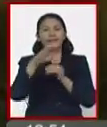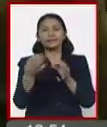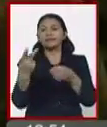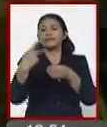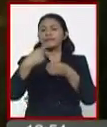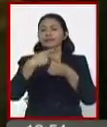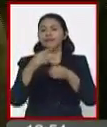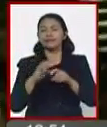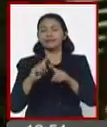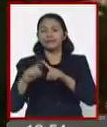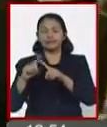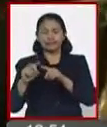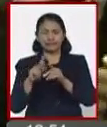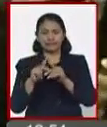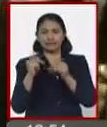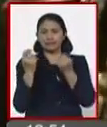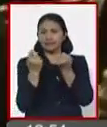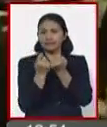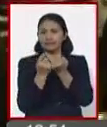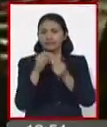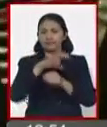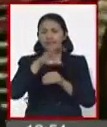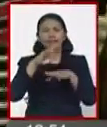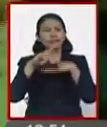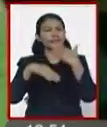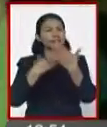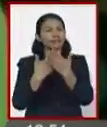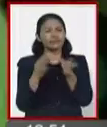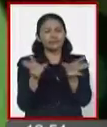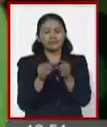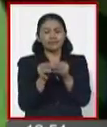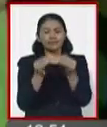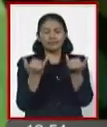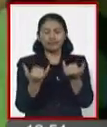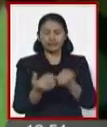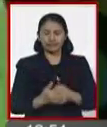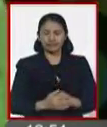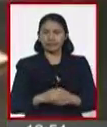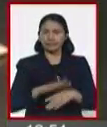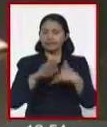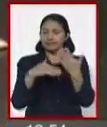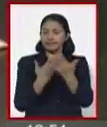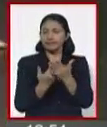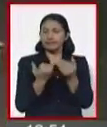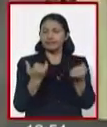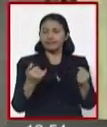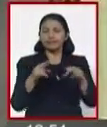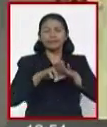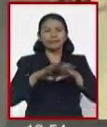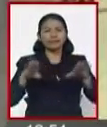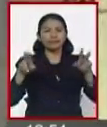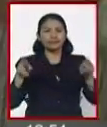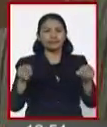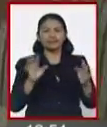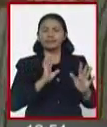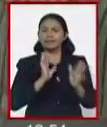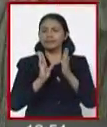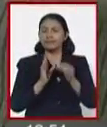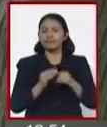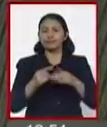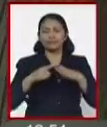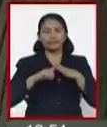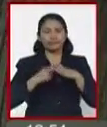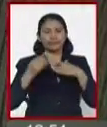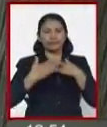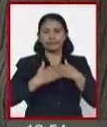son las centrales obreras departamentales regionales federaciones y confederaciones todos van a estar realmente en la mesa del diálogo a partir